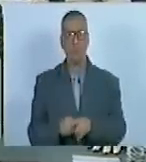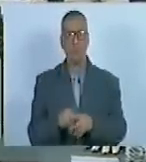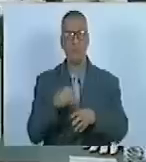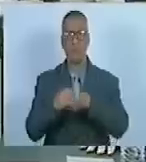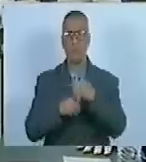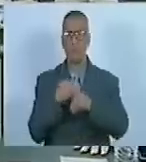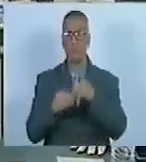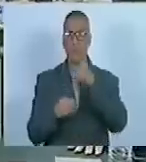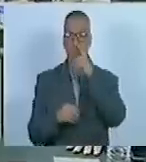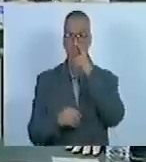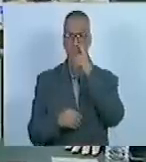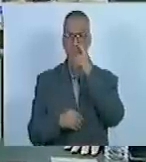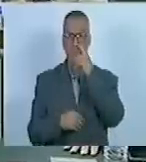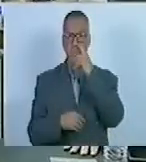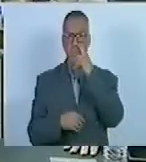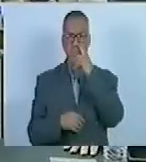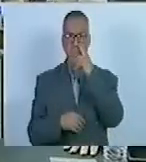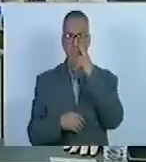prácticamente